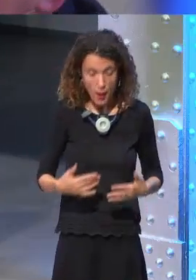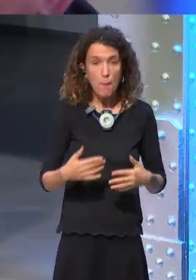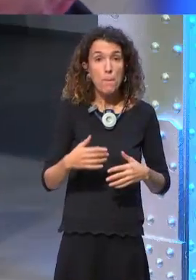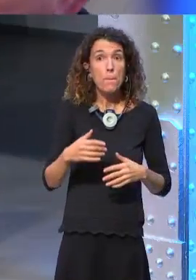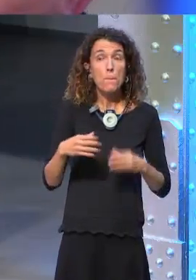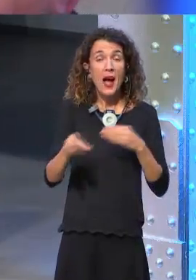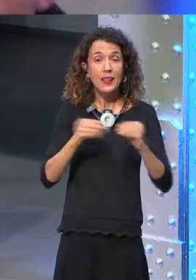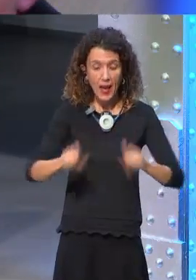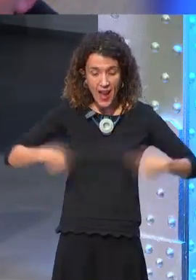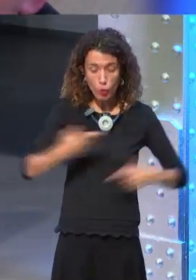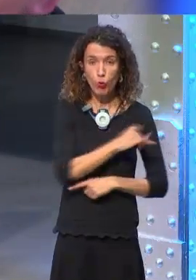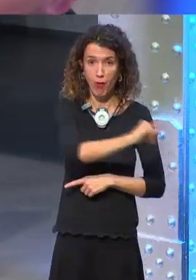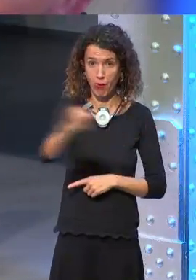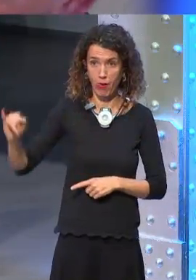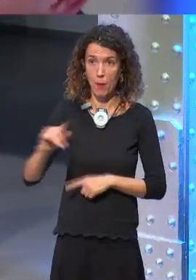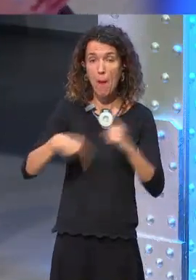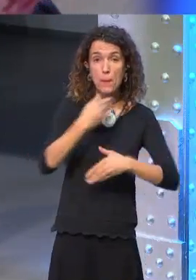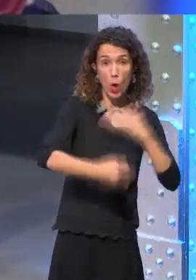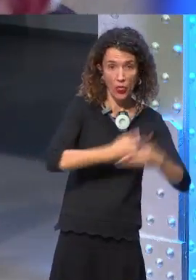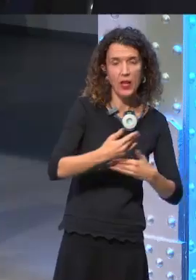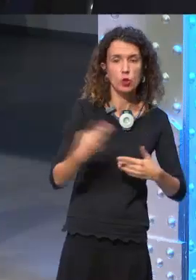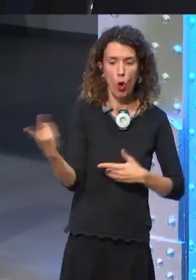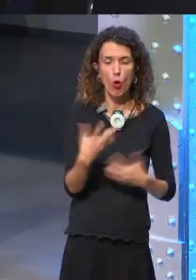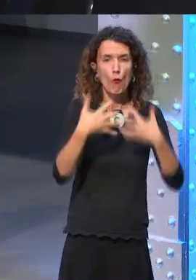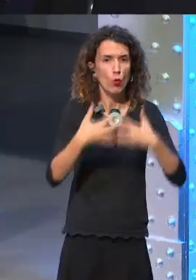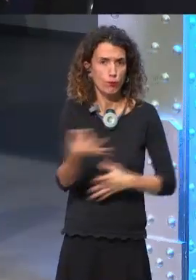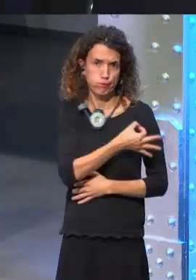que tenemos a nuestra disposición y los procesos existentes nos funcionan bien.